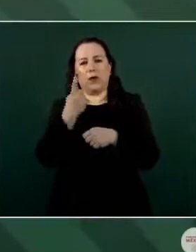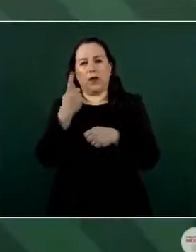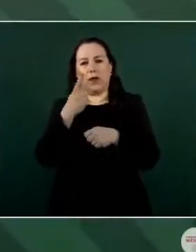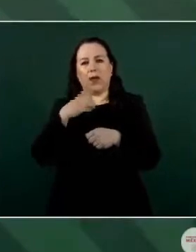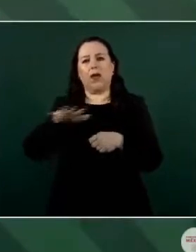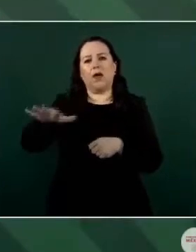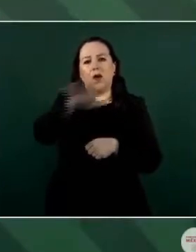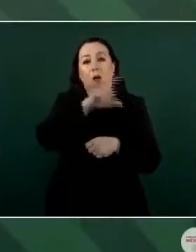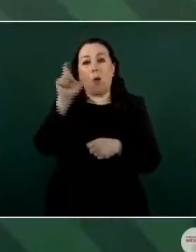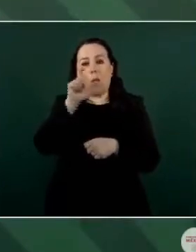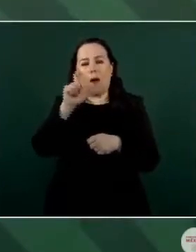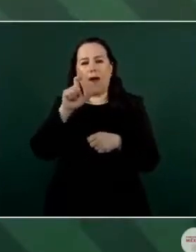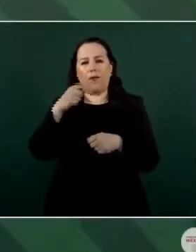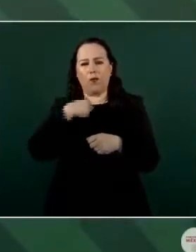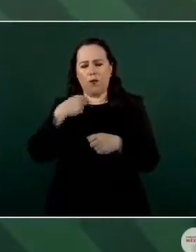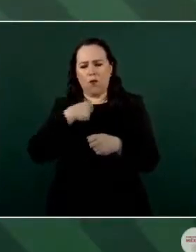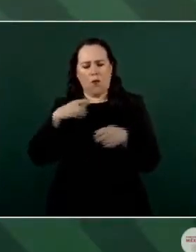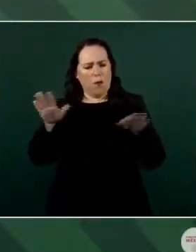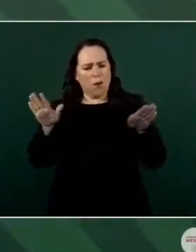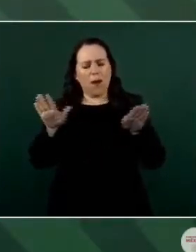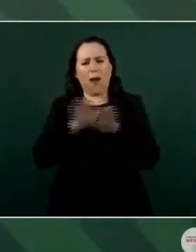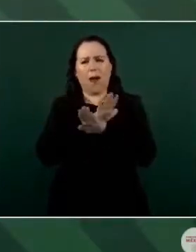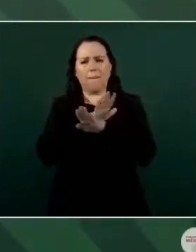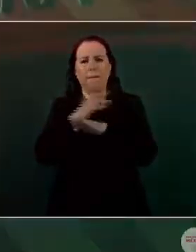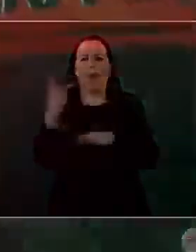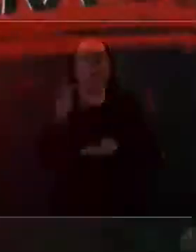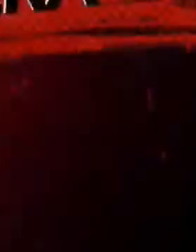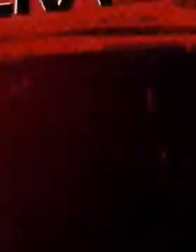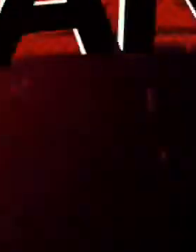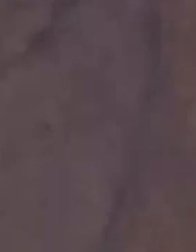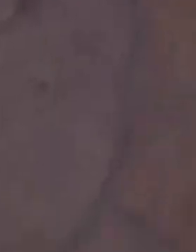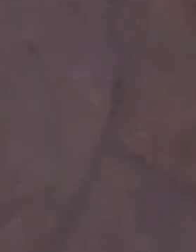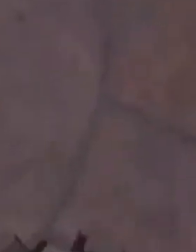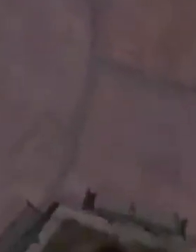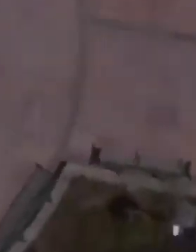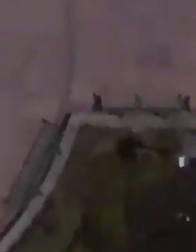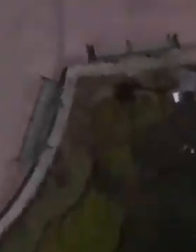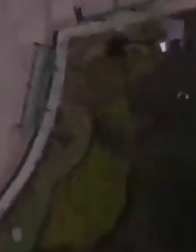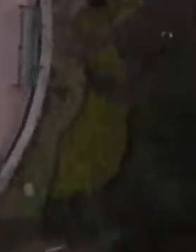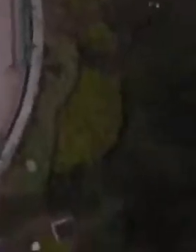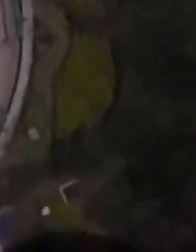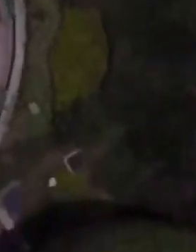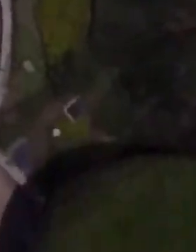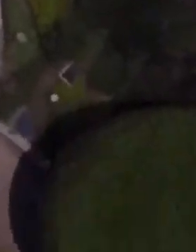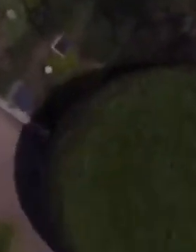una manera diferente de hacer política, uno suele enfrentarse